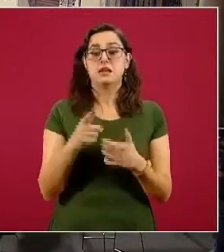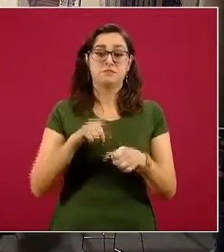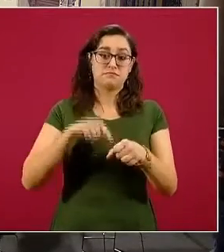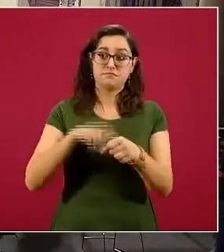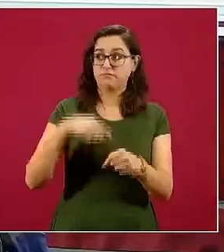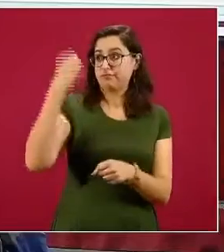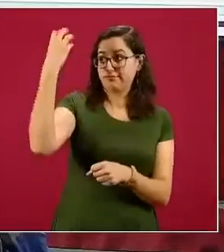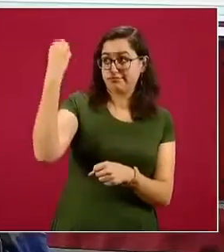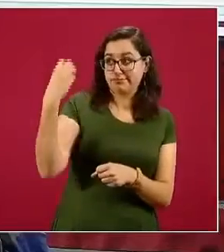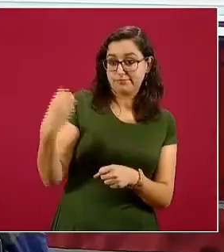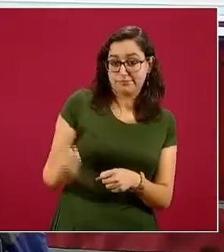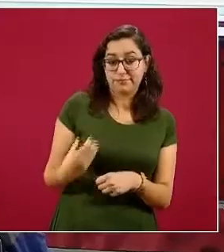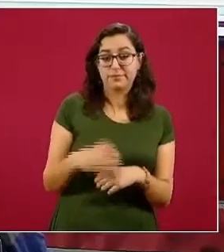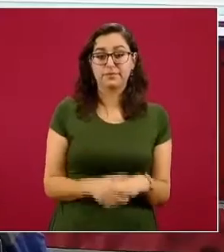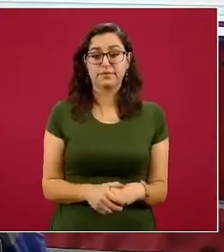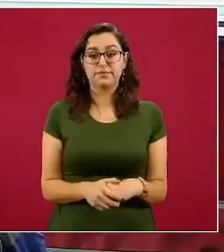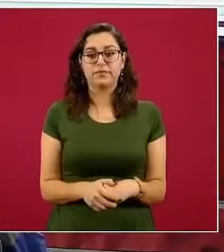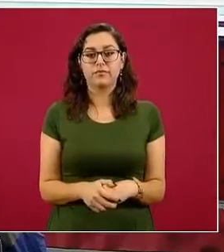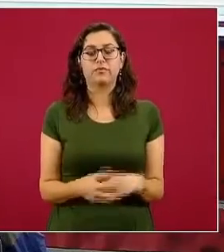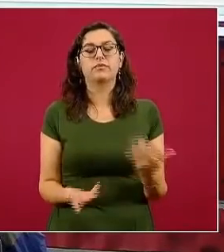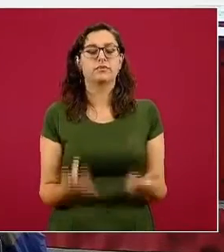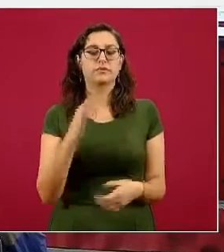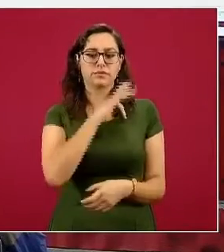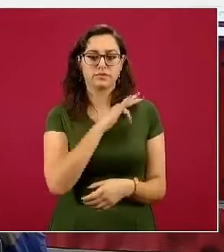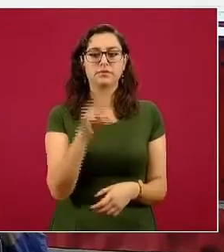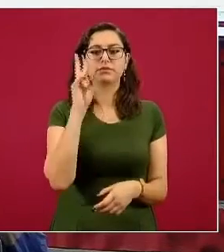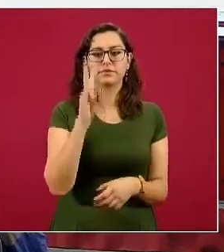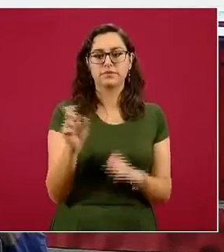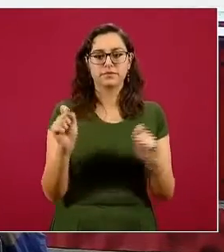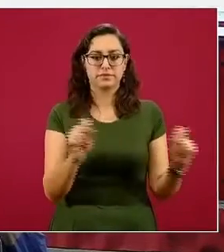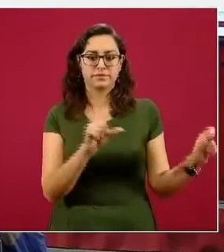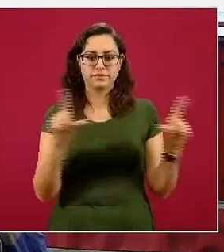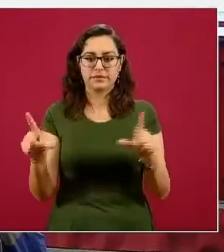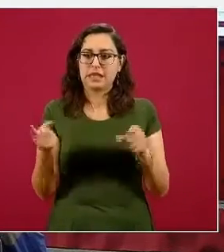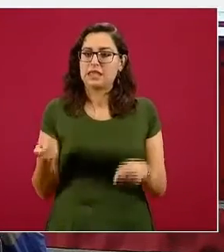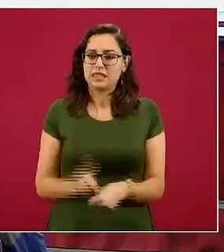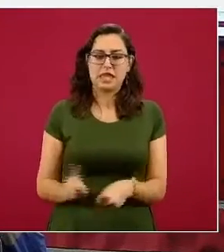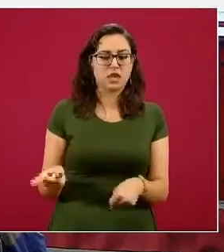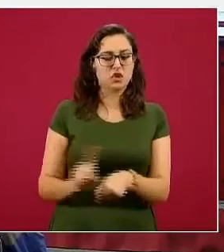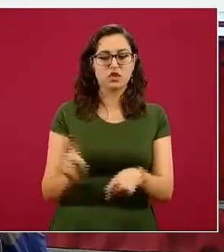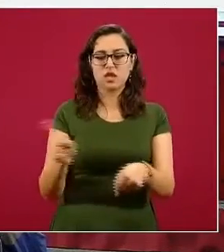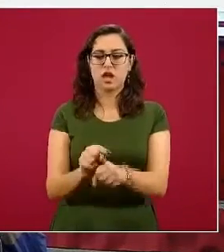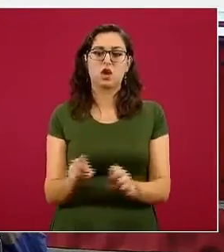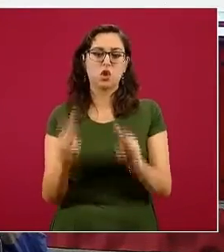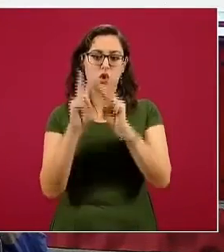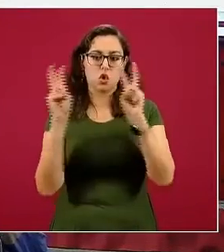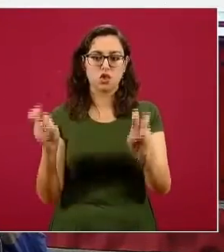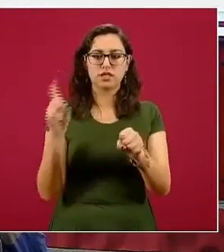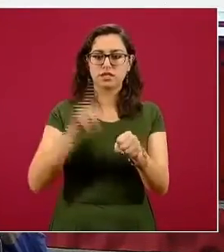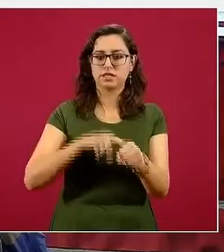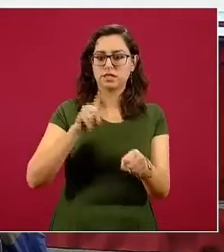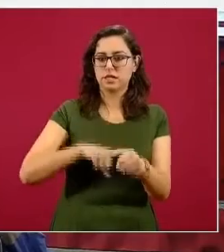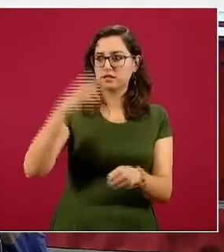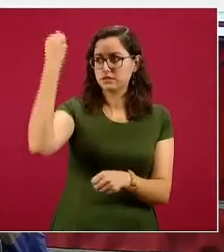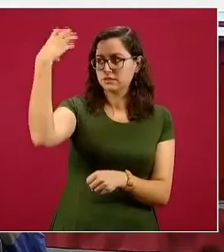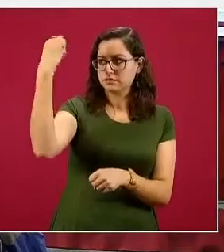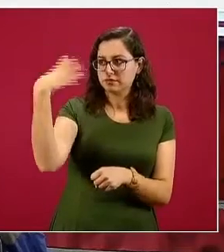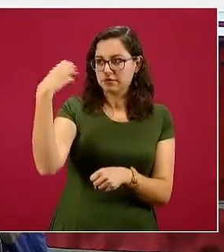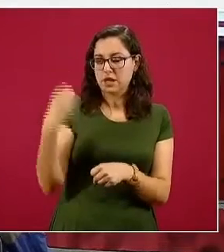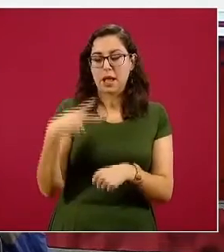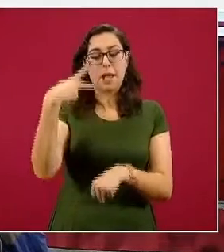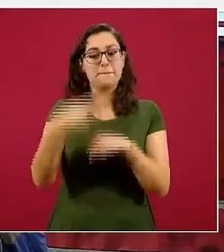COVID. Si vemos la siguiente diapositiva, todos los días estamos presentando el semáforo de riesgo epidemiológico